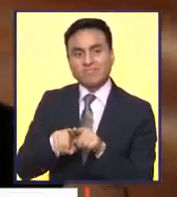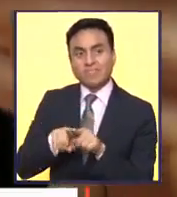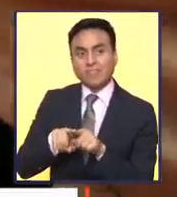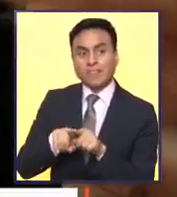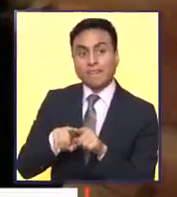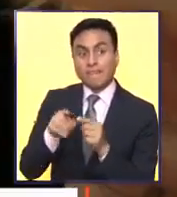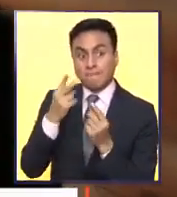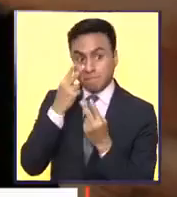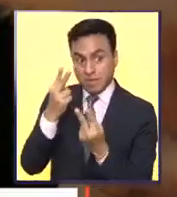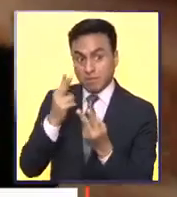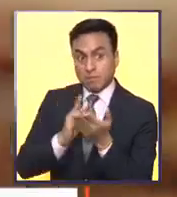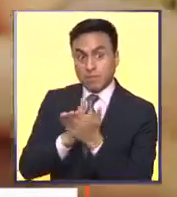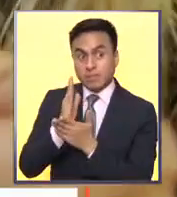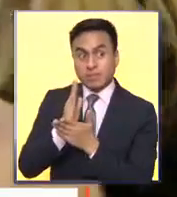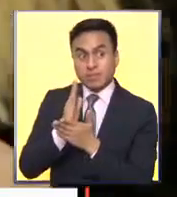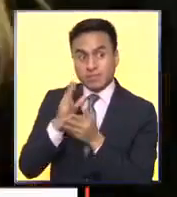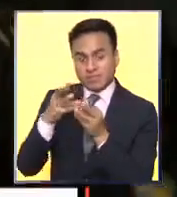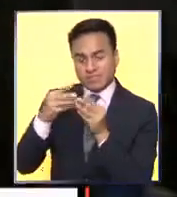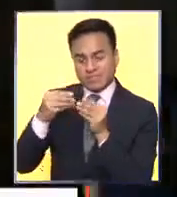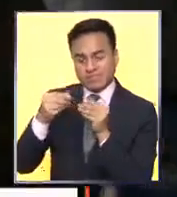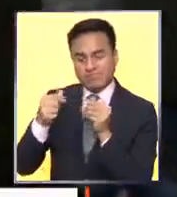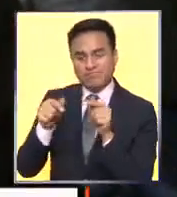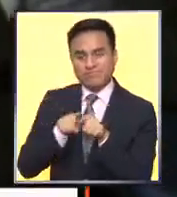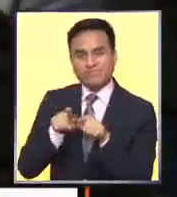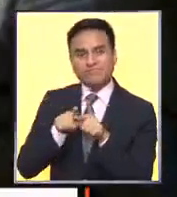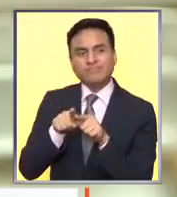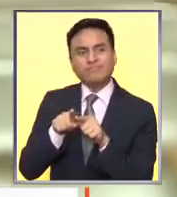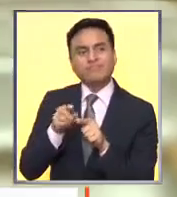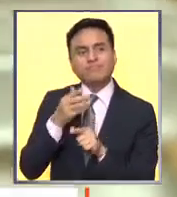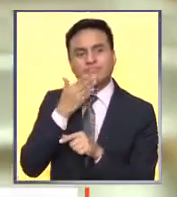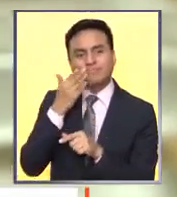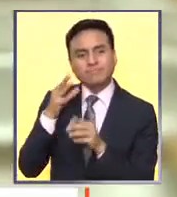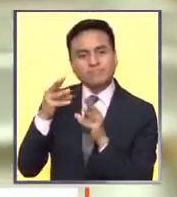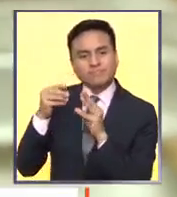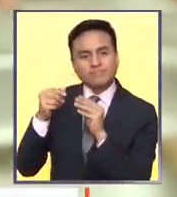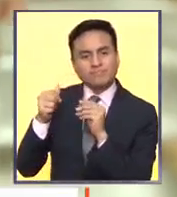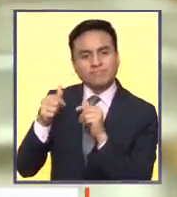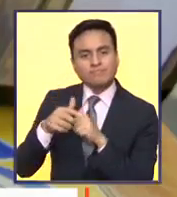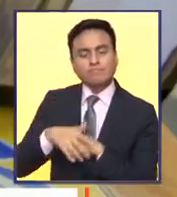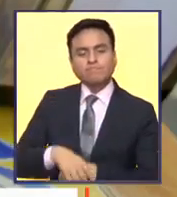Mira cómo se empieza ahí a derretir. Eso me encanta, parece un glaseado.